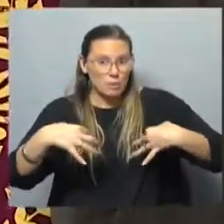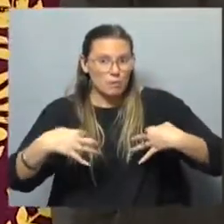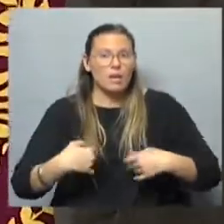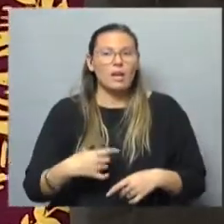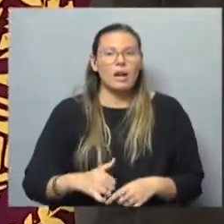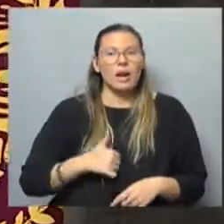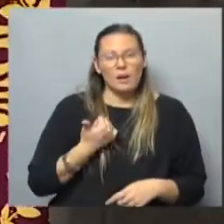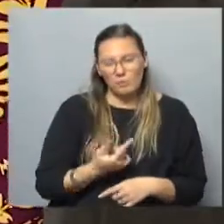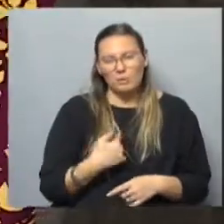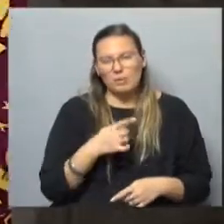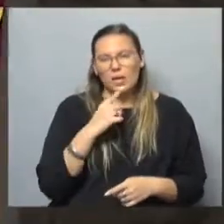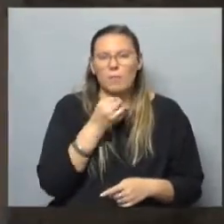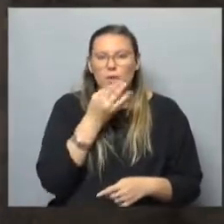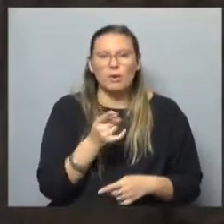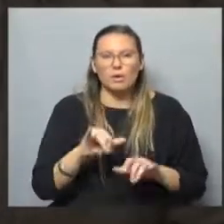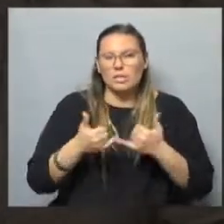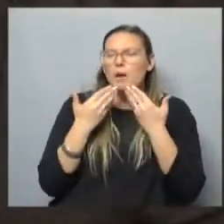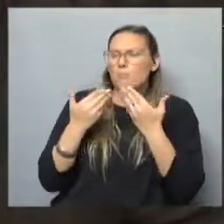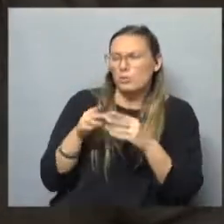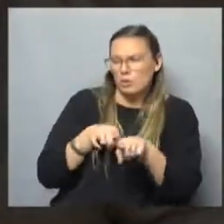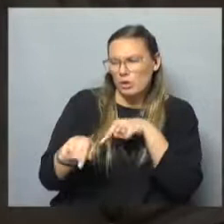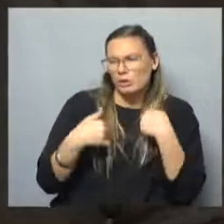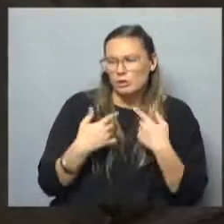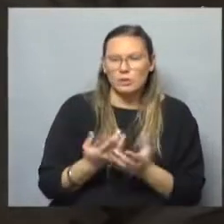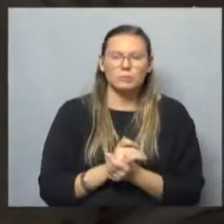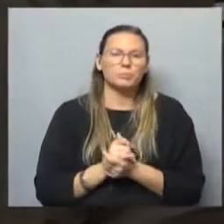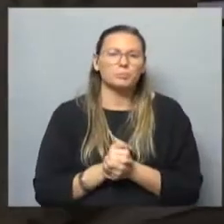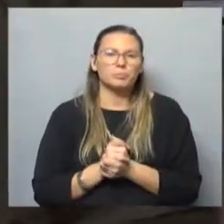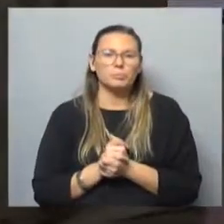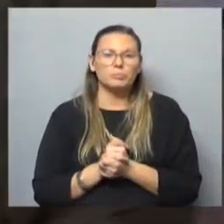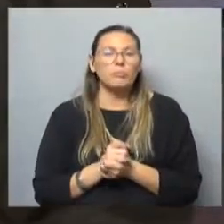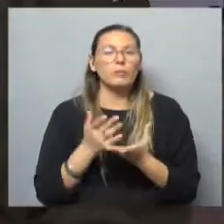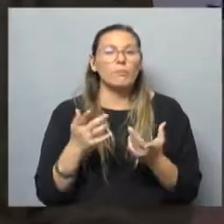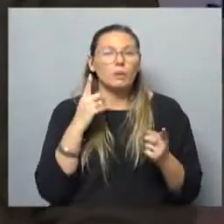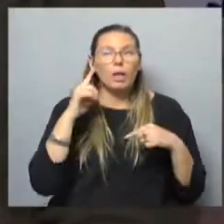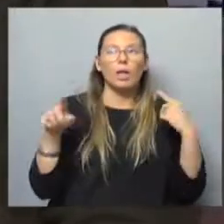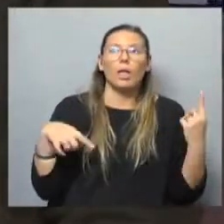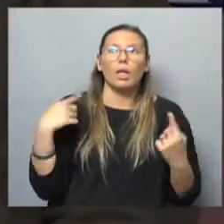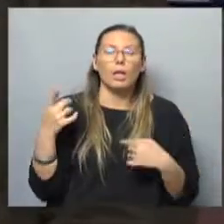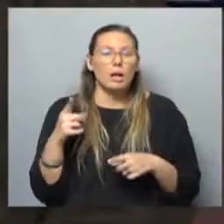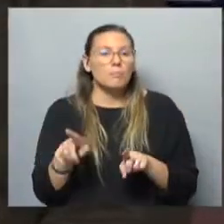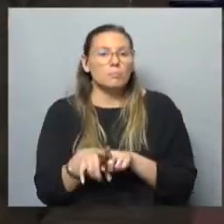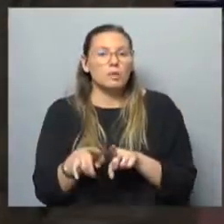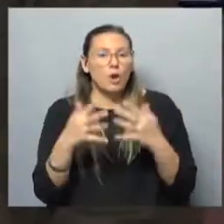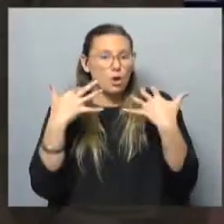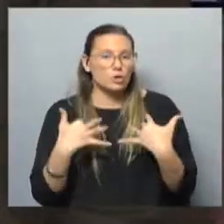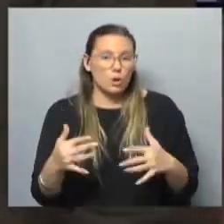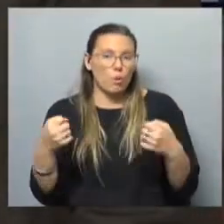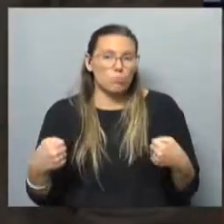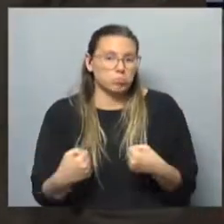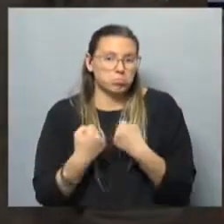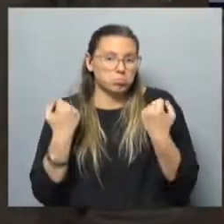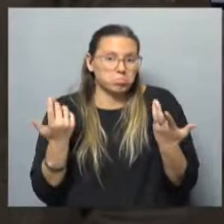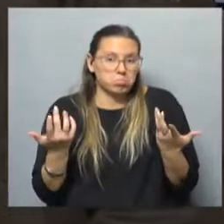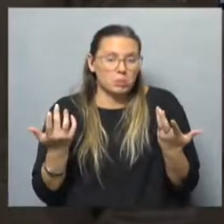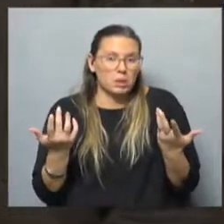agarraste un paso a mí, claro, ¿viste? Entonces, ya me sirvió. Bueno, Papando Moscas un poco, como decías vos, es un show de improvisación. Lo que quiere